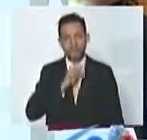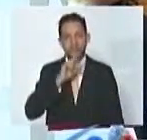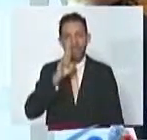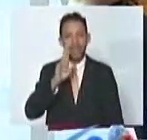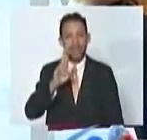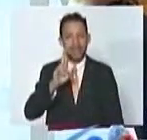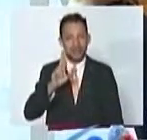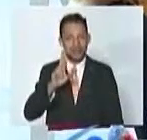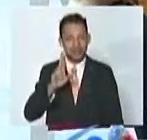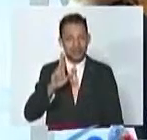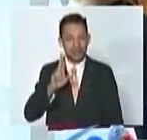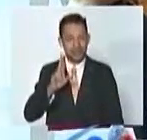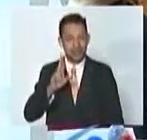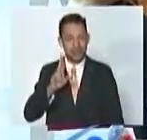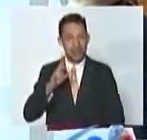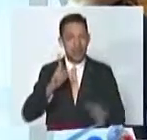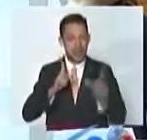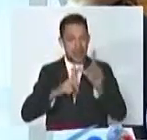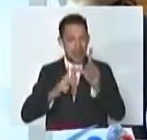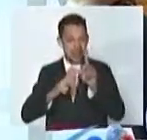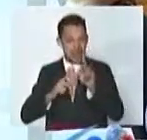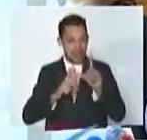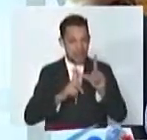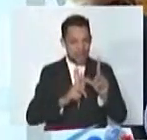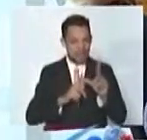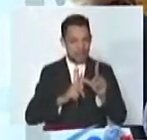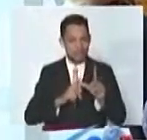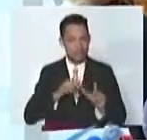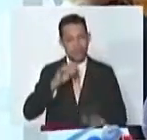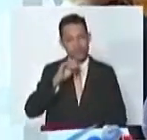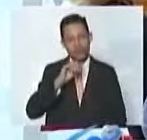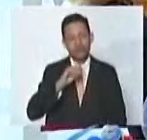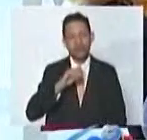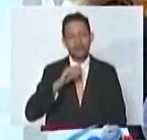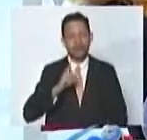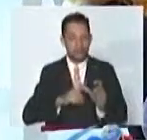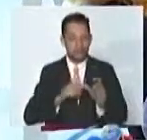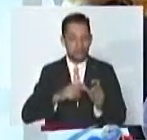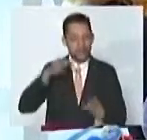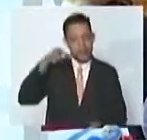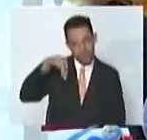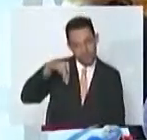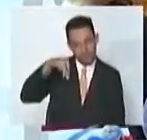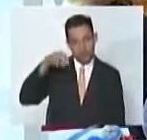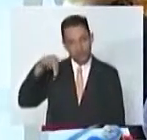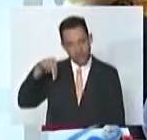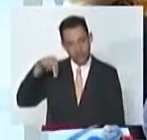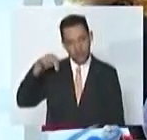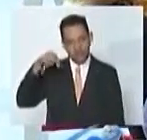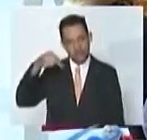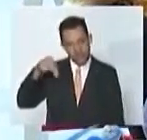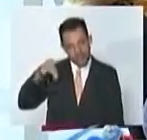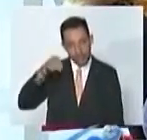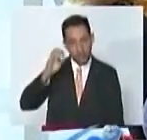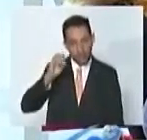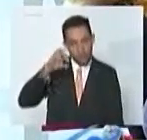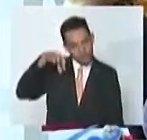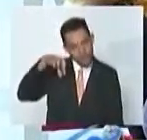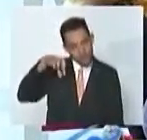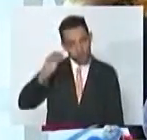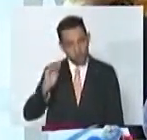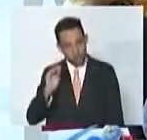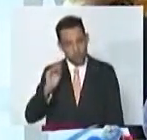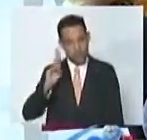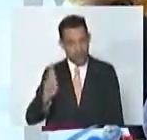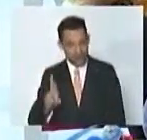como la, sí. Eso es como lo más común, es que no pronuncia la R. Pero resulta que no es solamente la R, son muchas otras